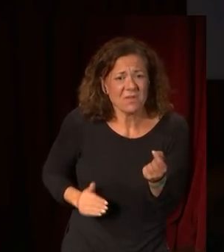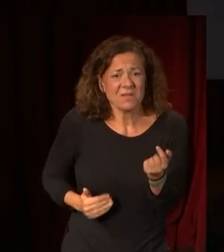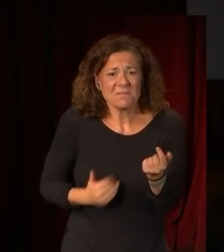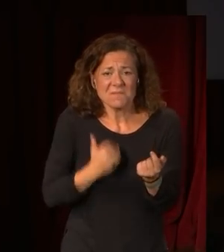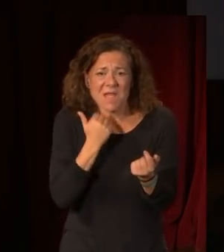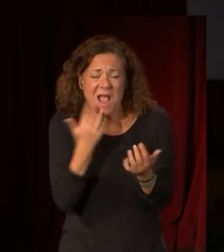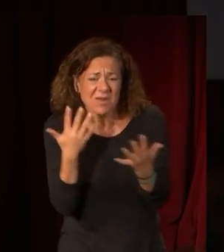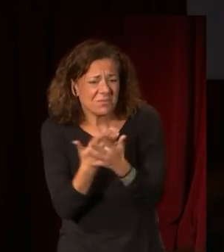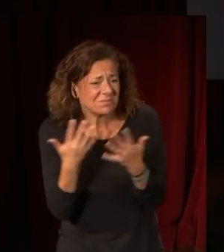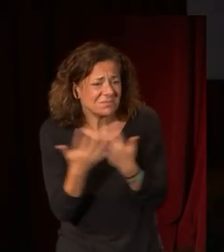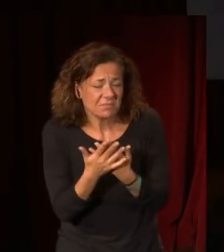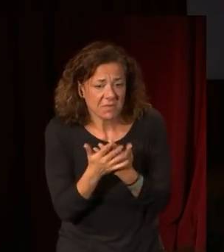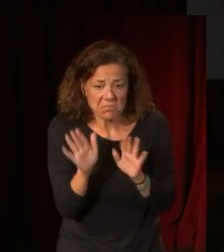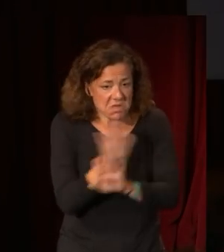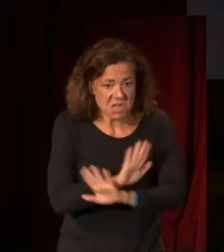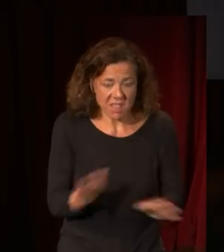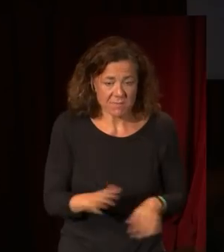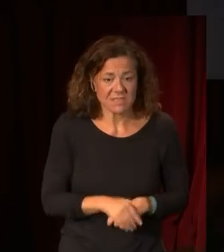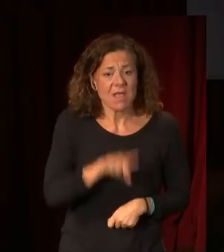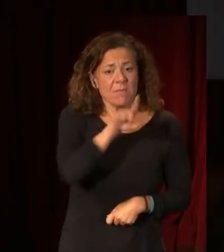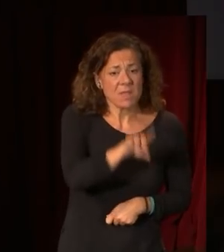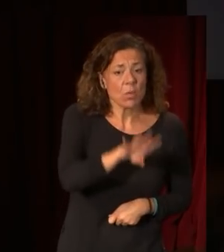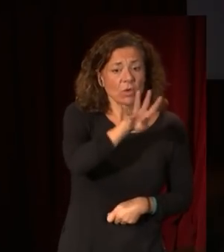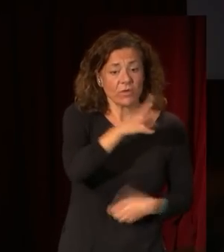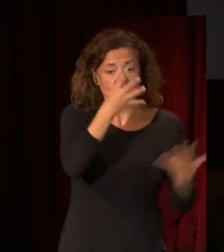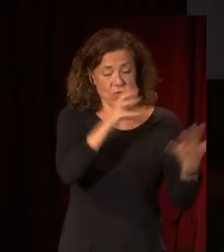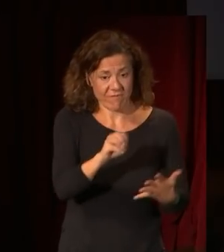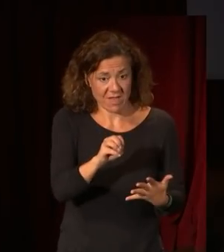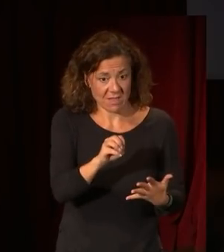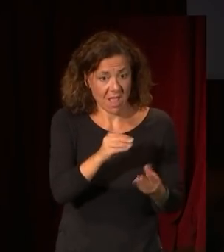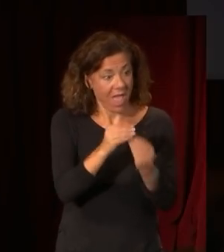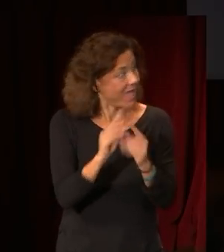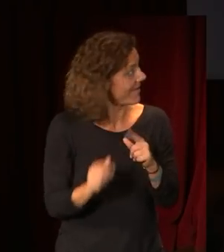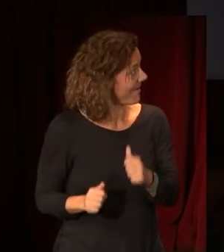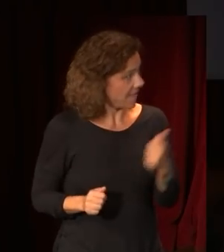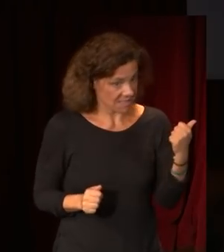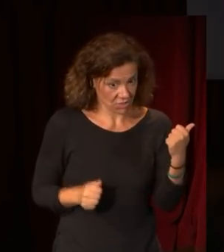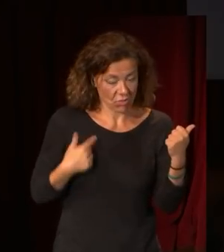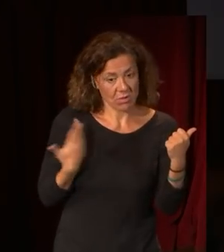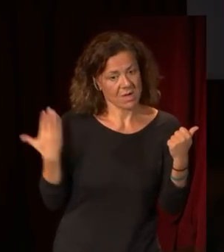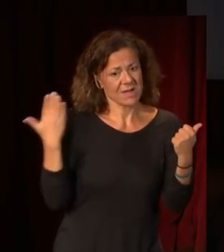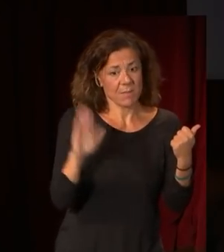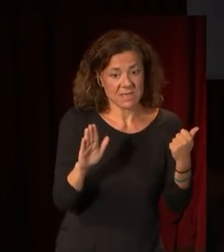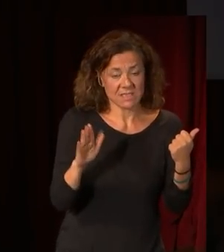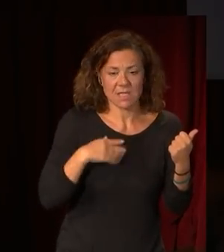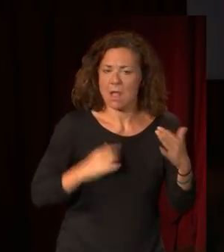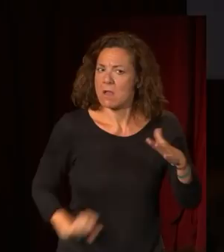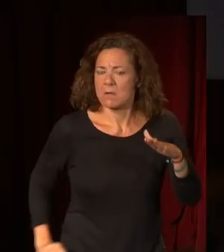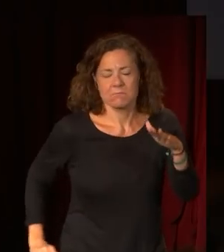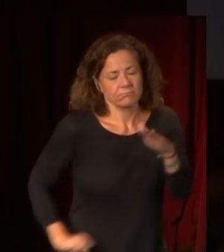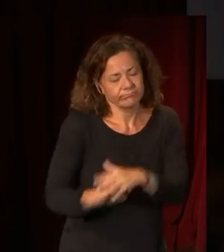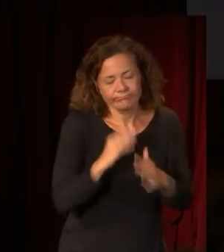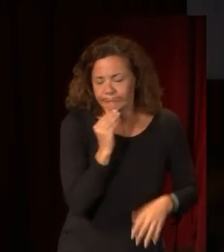alguna obra pero nada más mil 490 ac esta obra esta obra que representa el máximo la